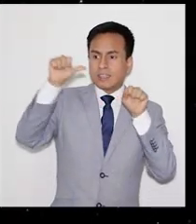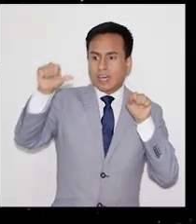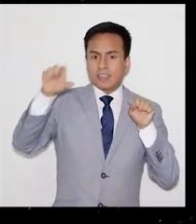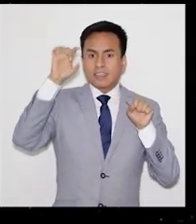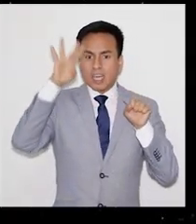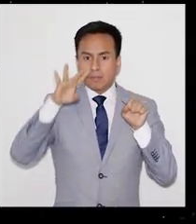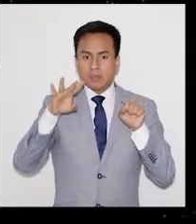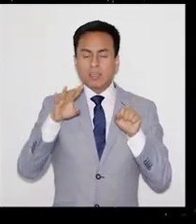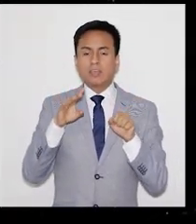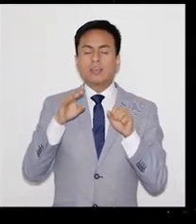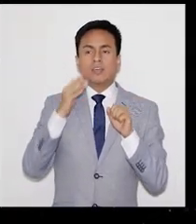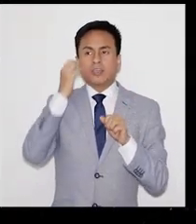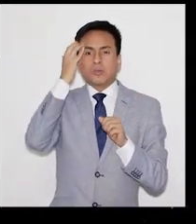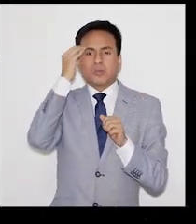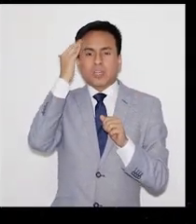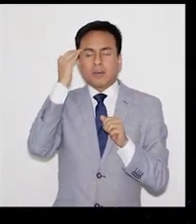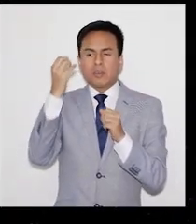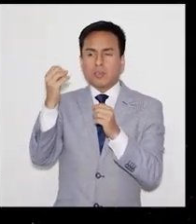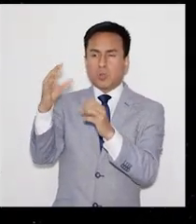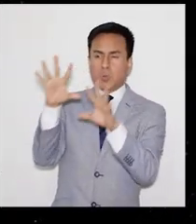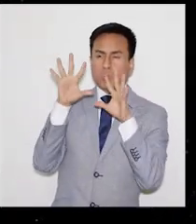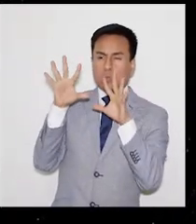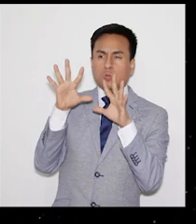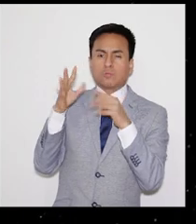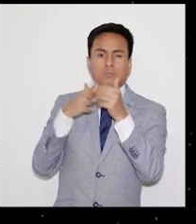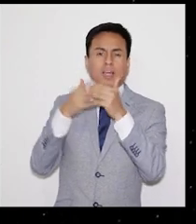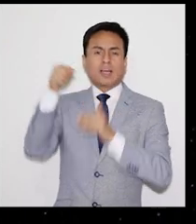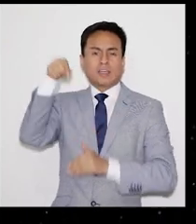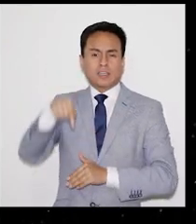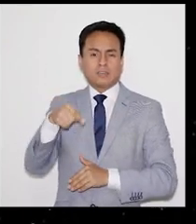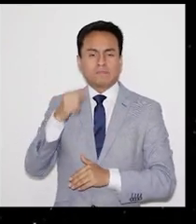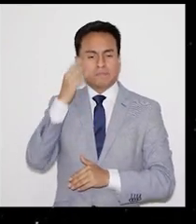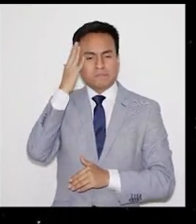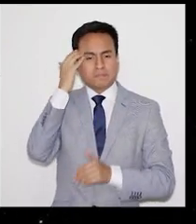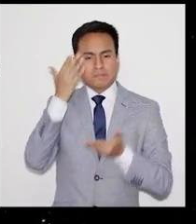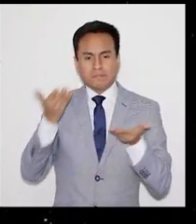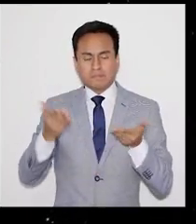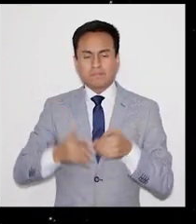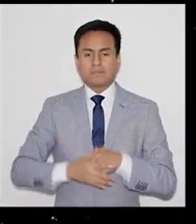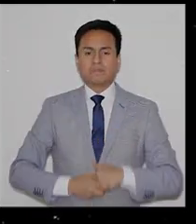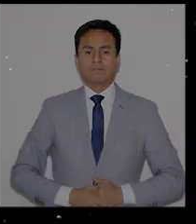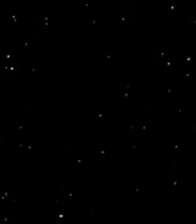distancia, entonces no sabes cuán luminoso es intrínsecamente.